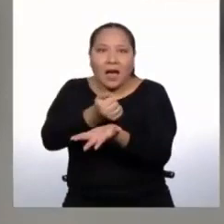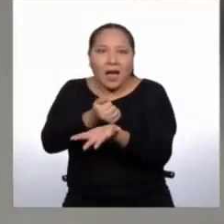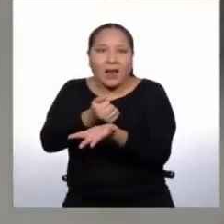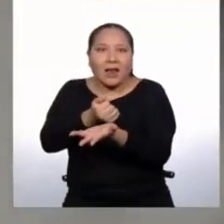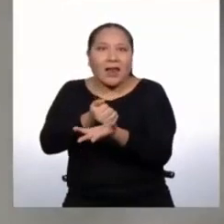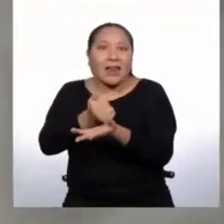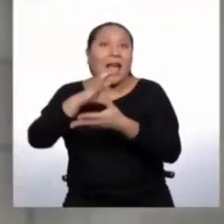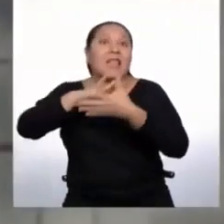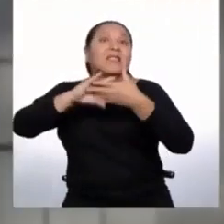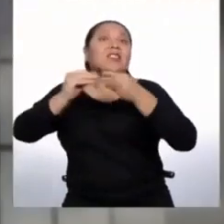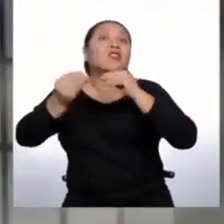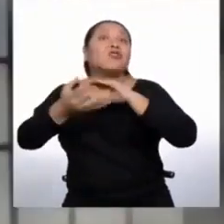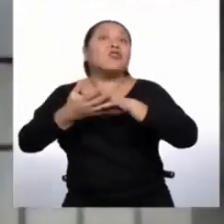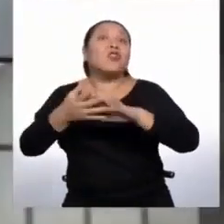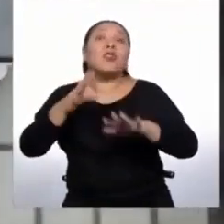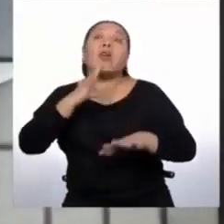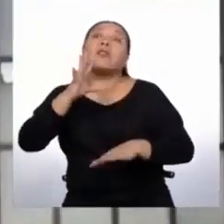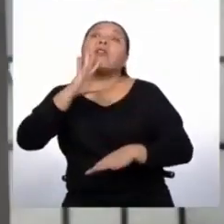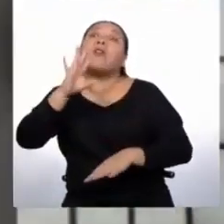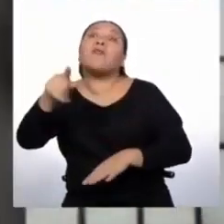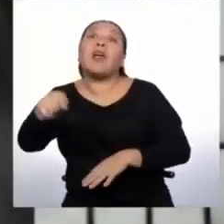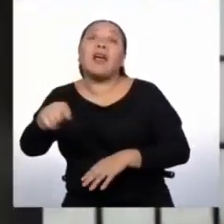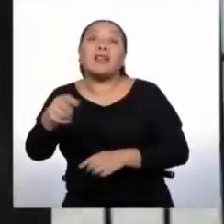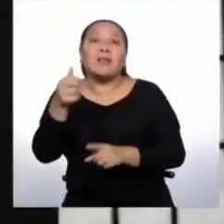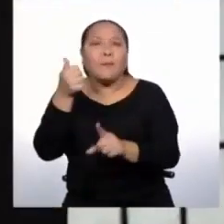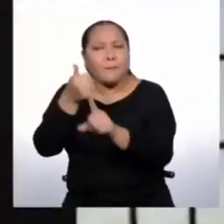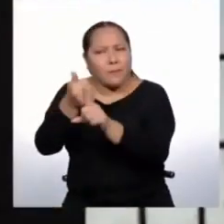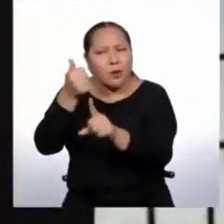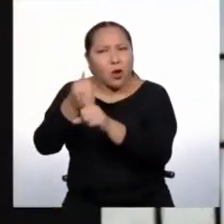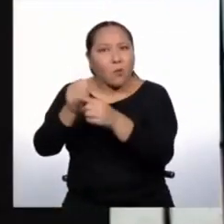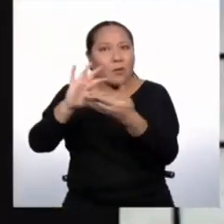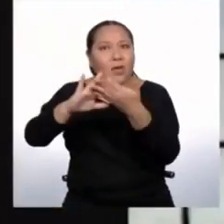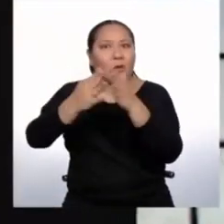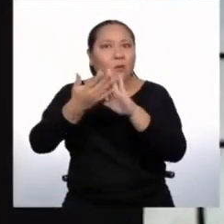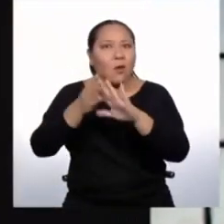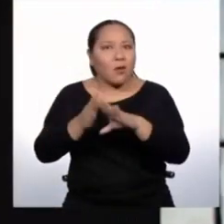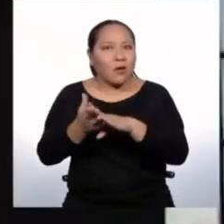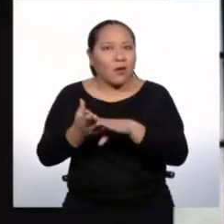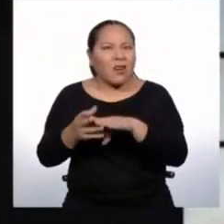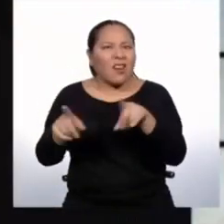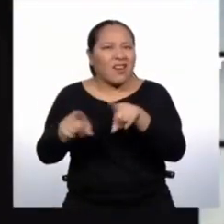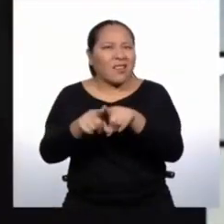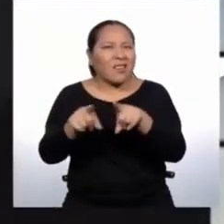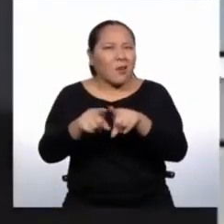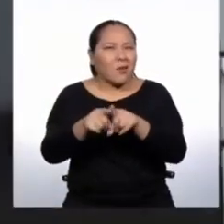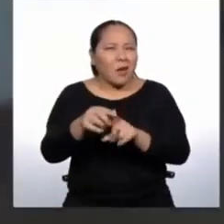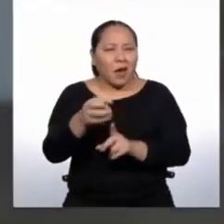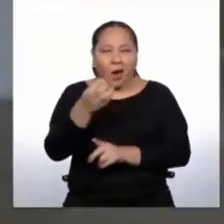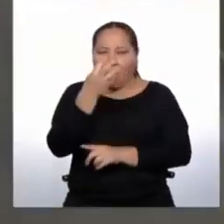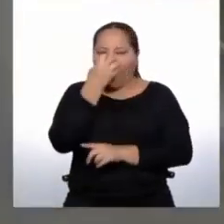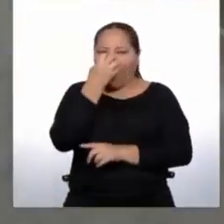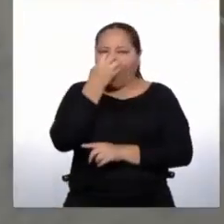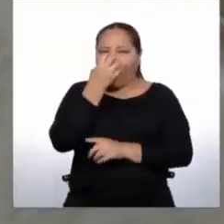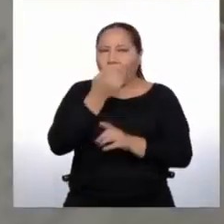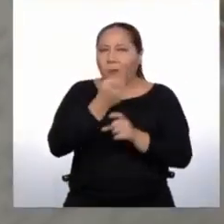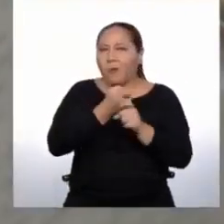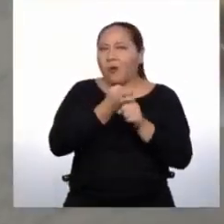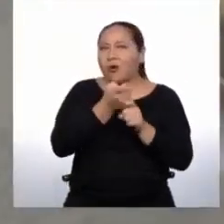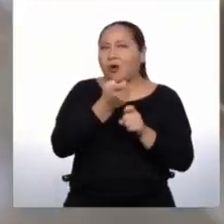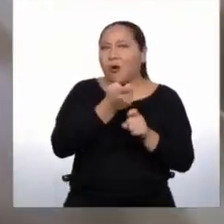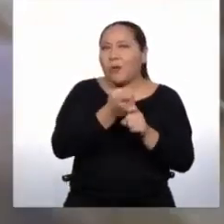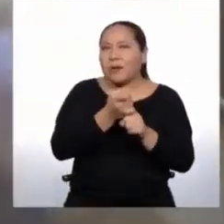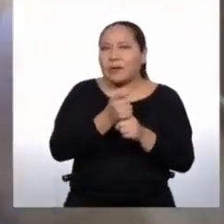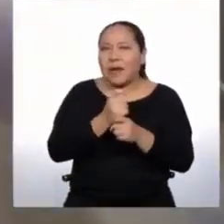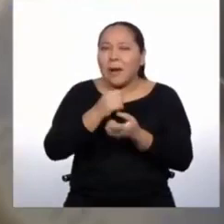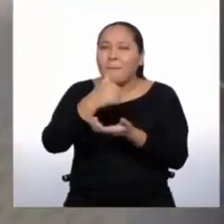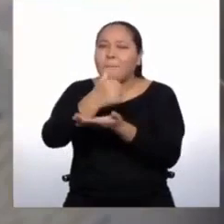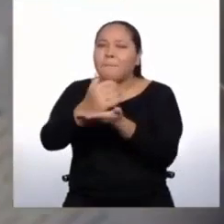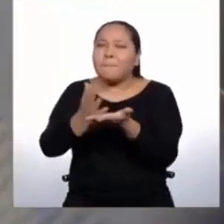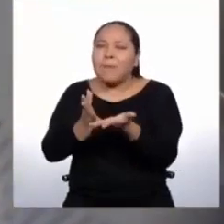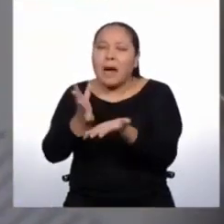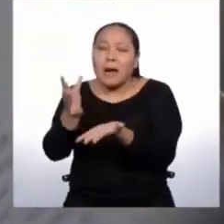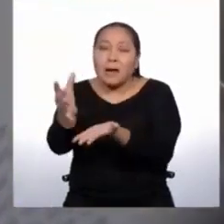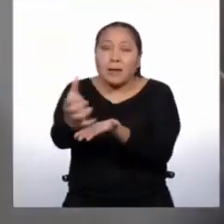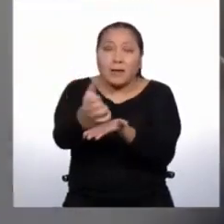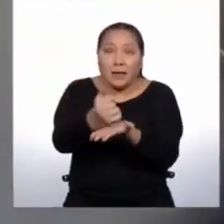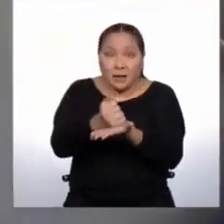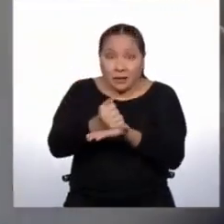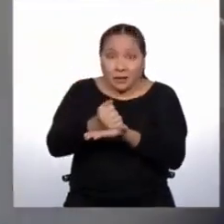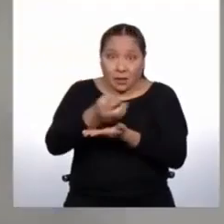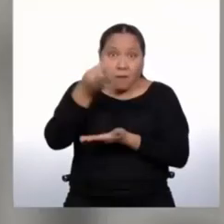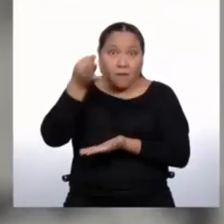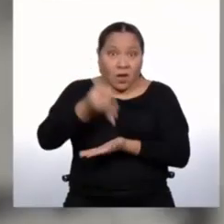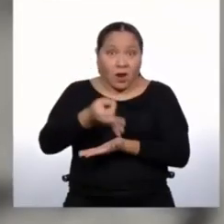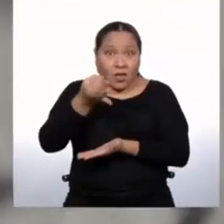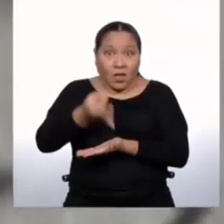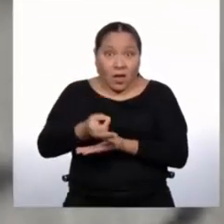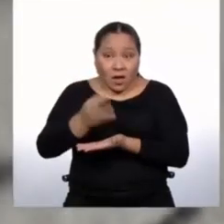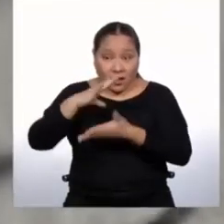pueblo y, por supuesto, el humor. Parte de un dato tomado de la realidad, de un documento,